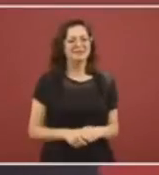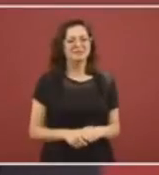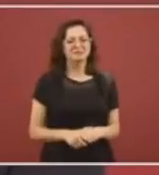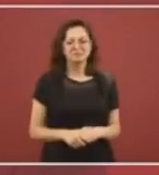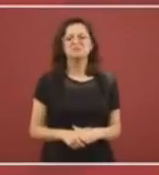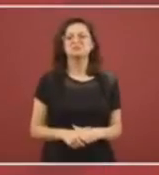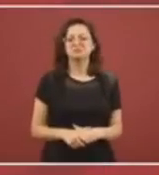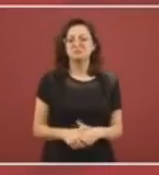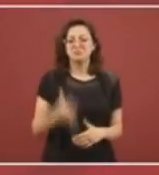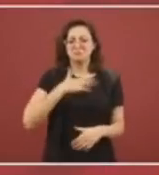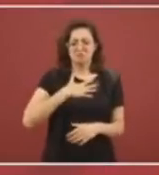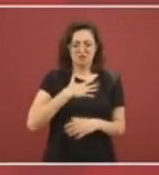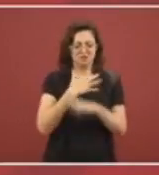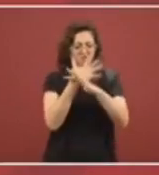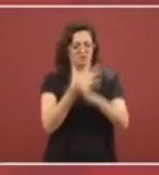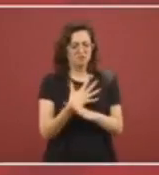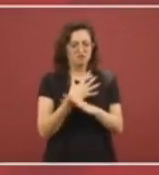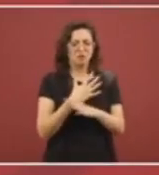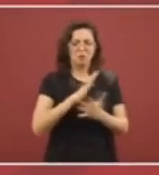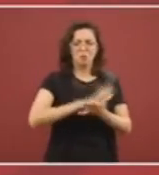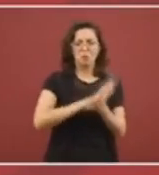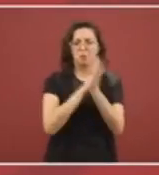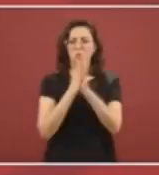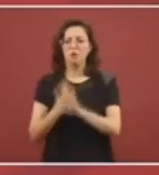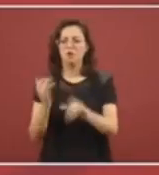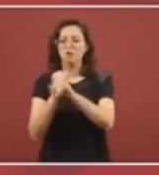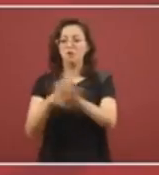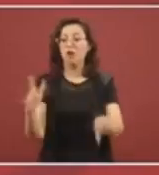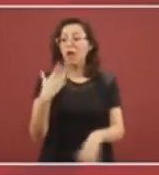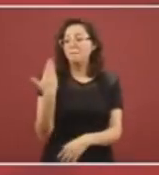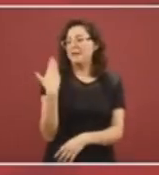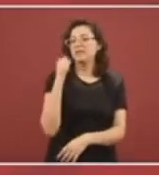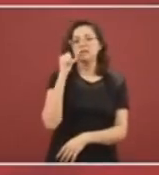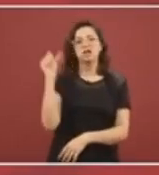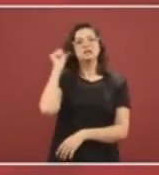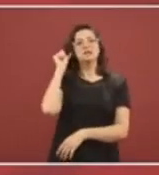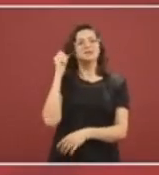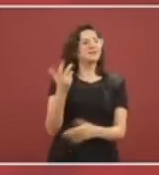lo convirtieron como información de ayer.